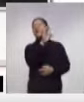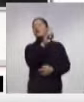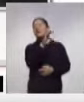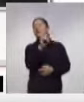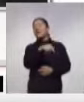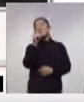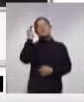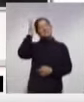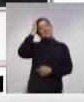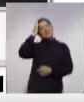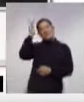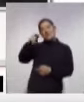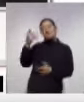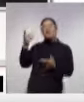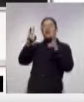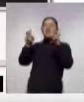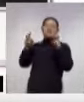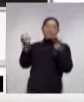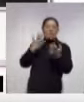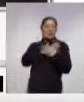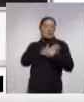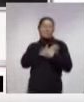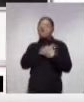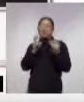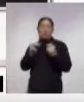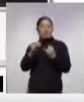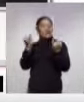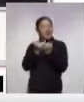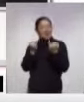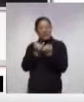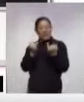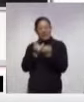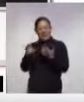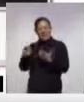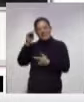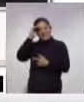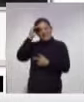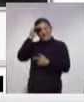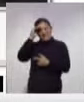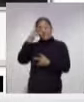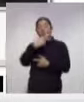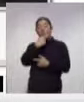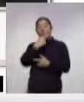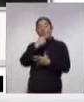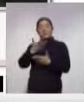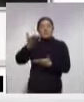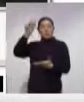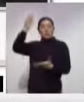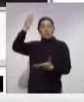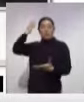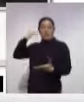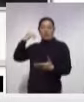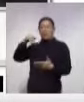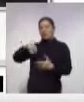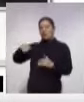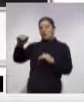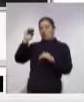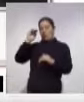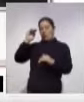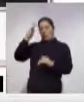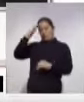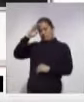tema principal, sino también que se explore lo que piensan, por ejemplo, hombres de la talla de Napoleón Bonaparte.